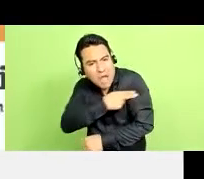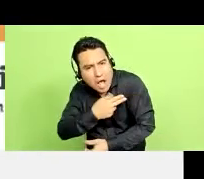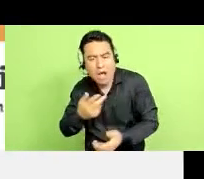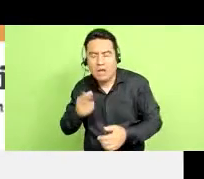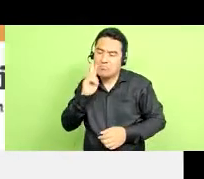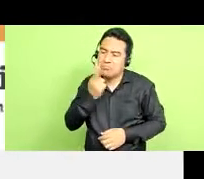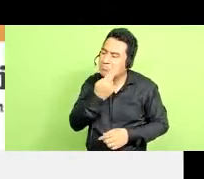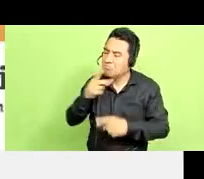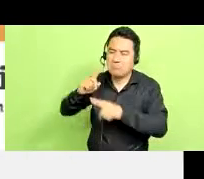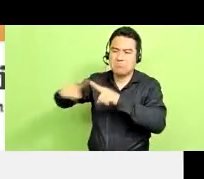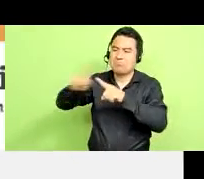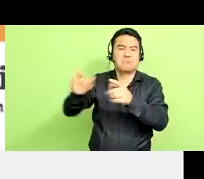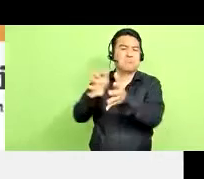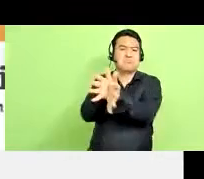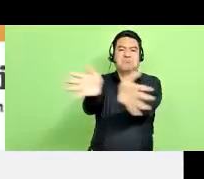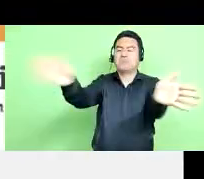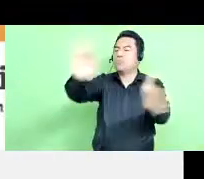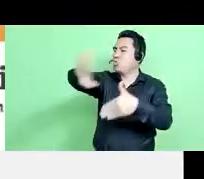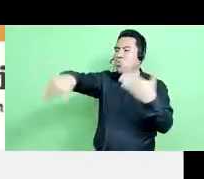ampliación